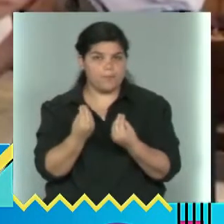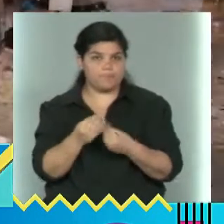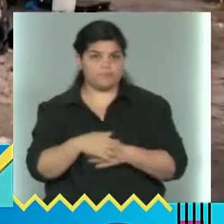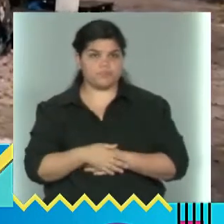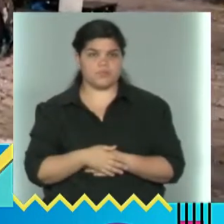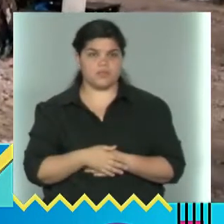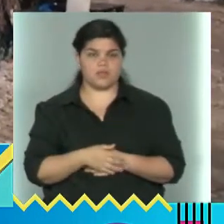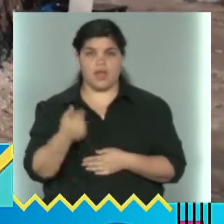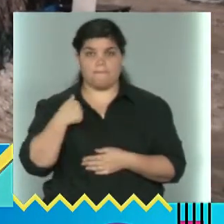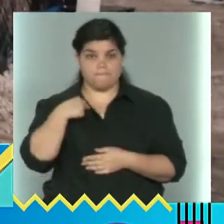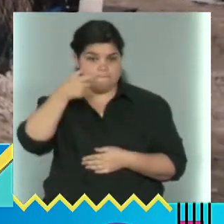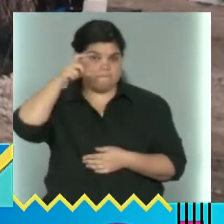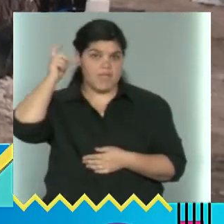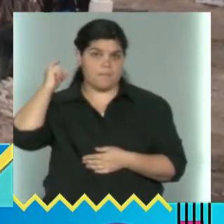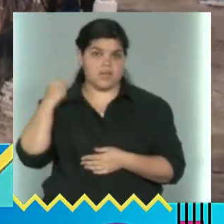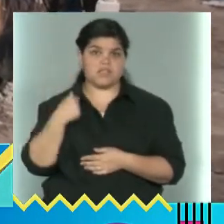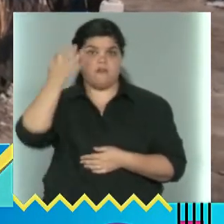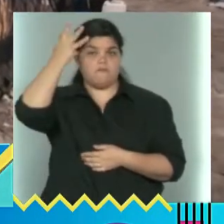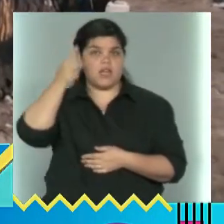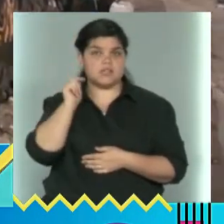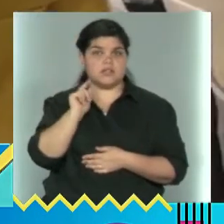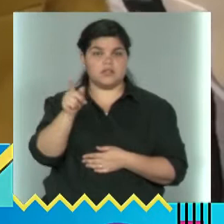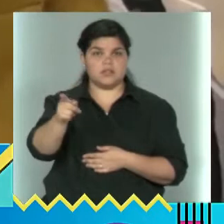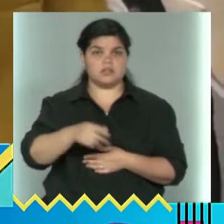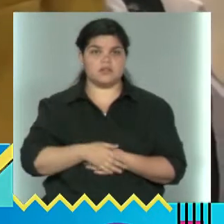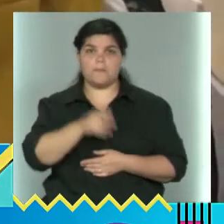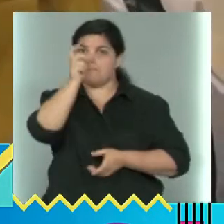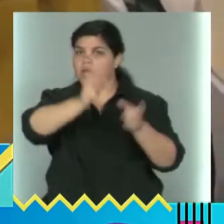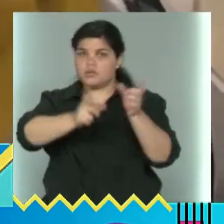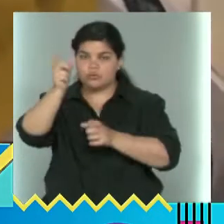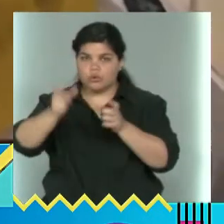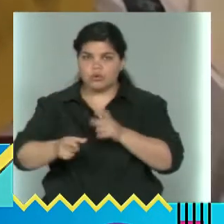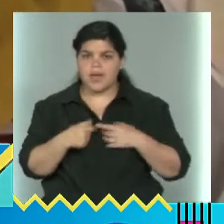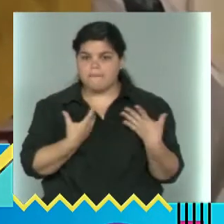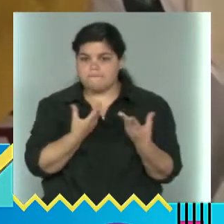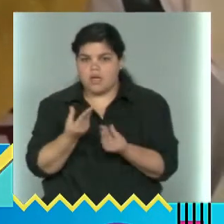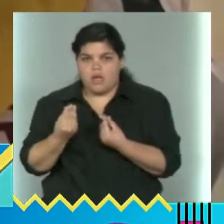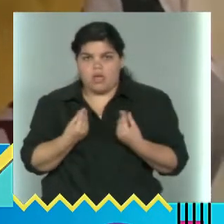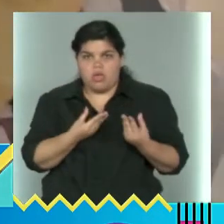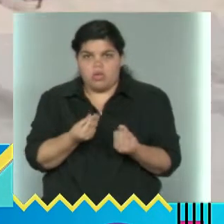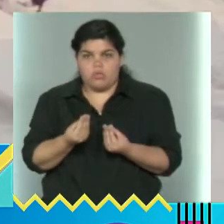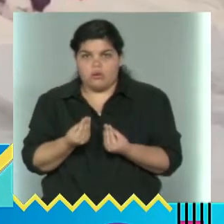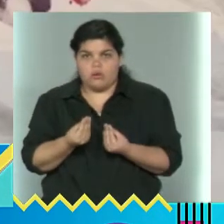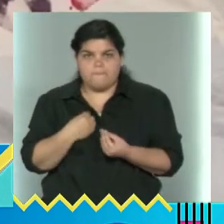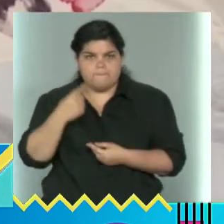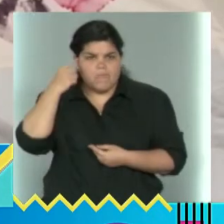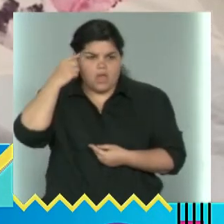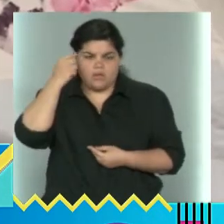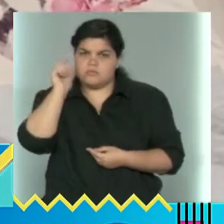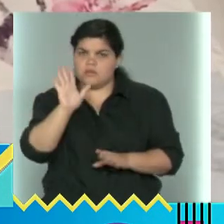En lo que me pasó a mí en Francia fue que la gente empezó a tener un montón de miedo, pensando que